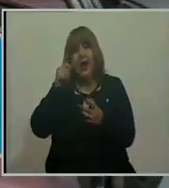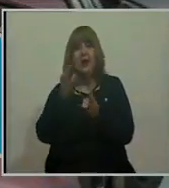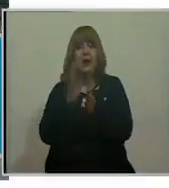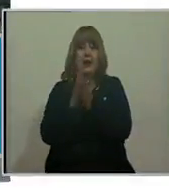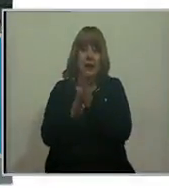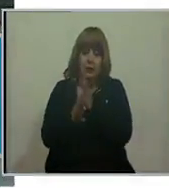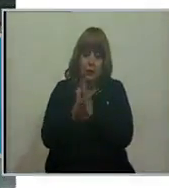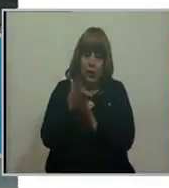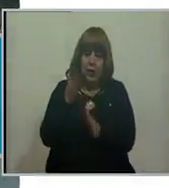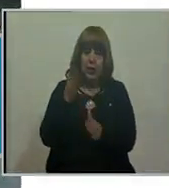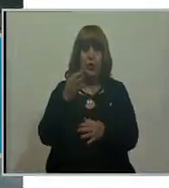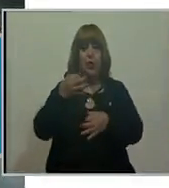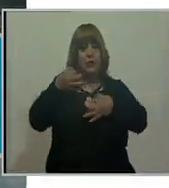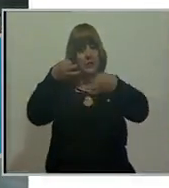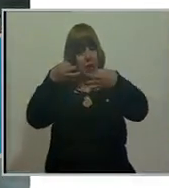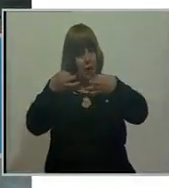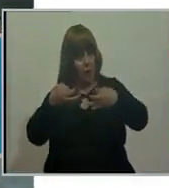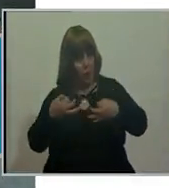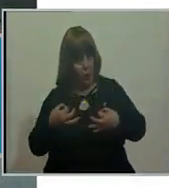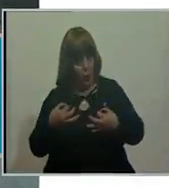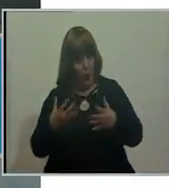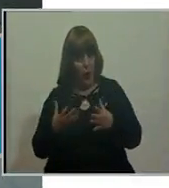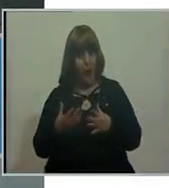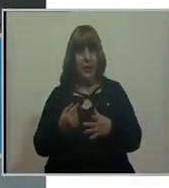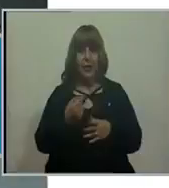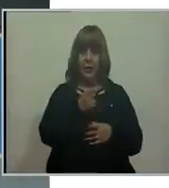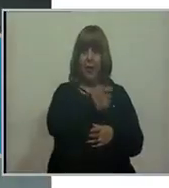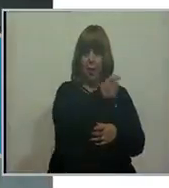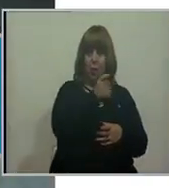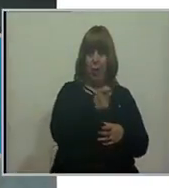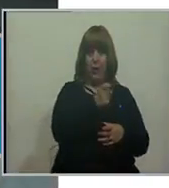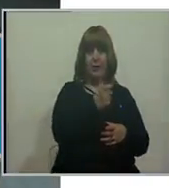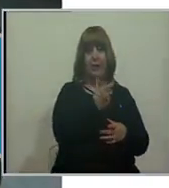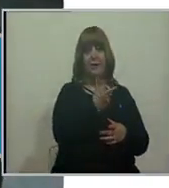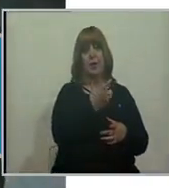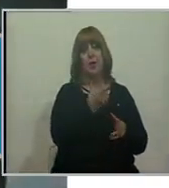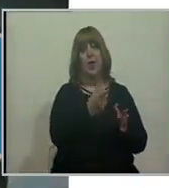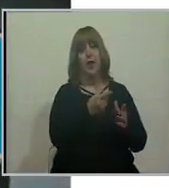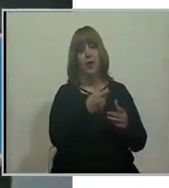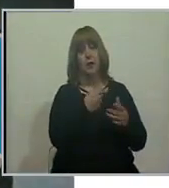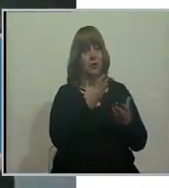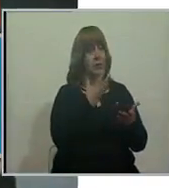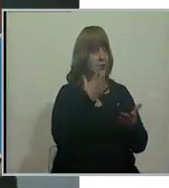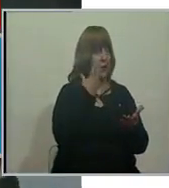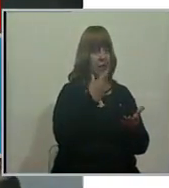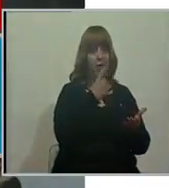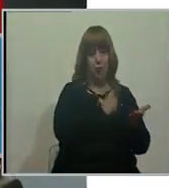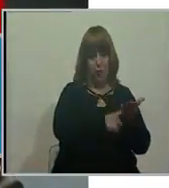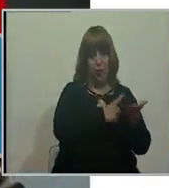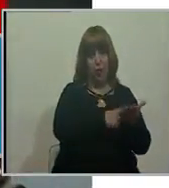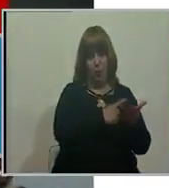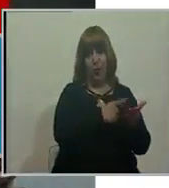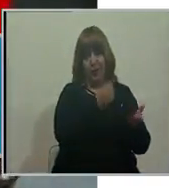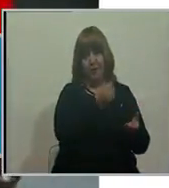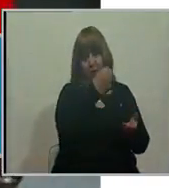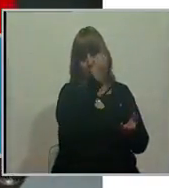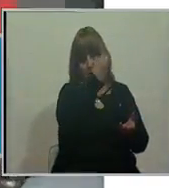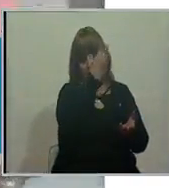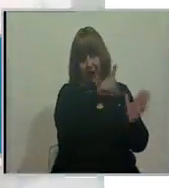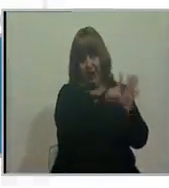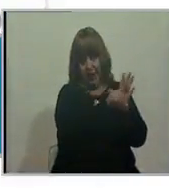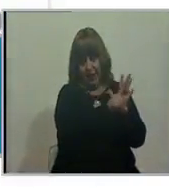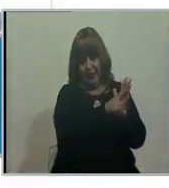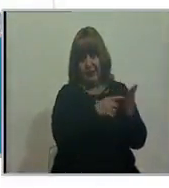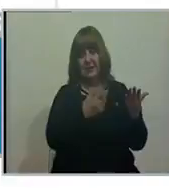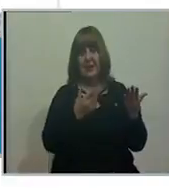demás no hay, claro, también existe. ¿Qué pasa? ¿Que lo vamos a legalizar? Legalizamos también todo lo demás también. Ese fue el tema. No hay